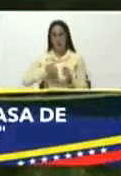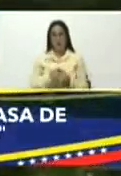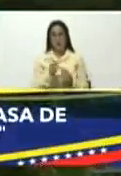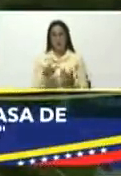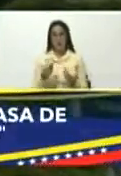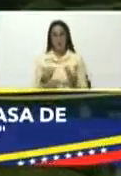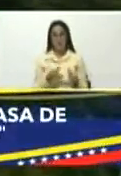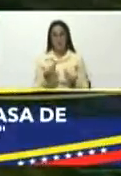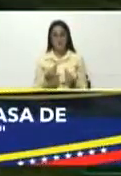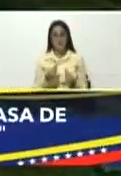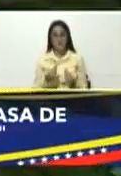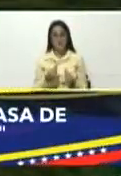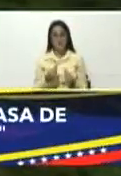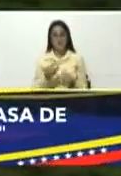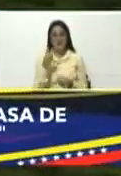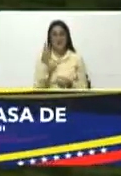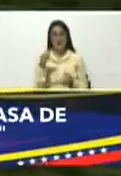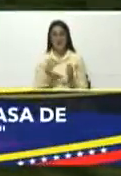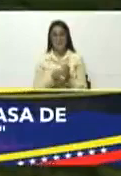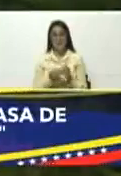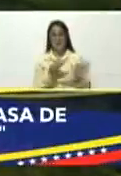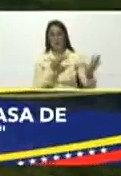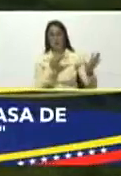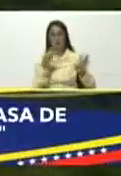mi comandante en jefe,